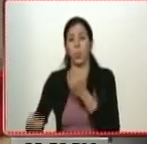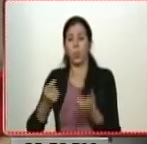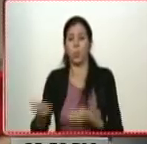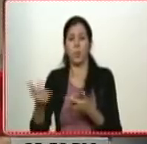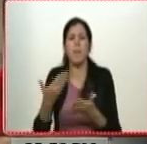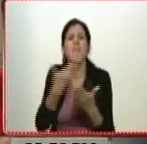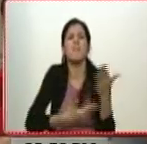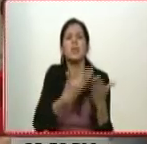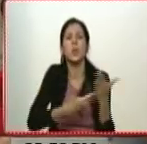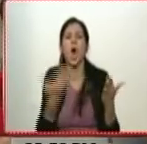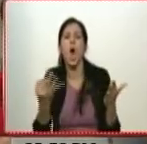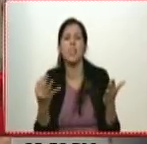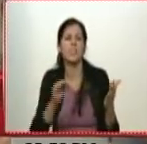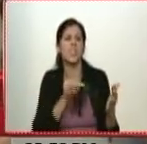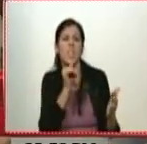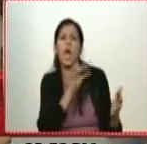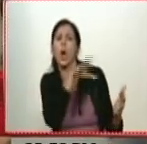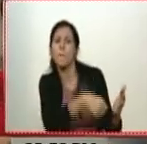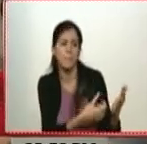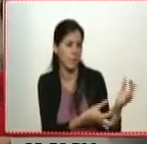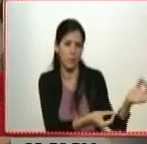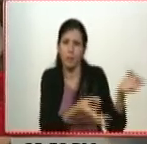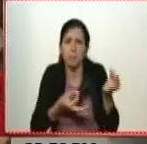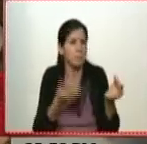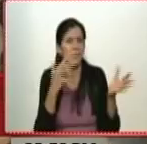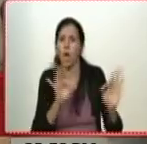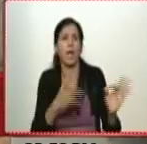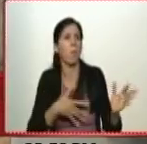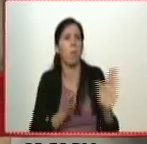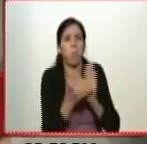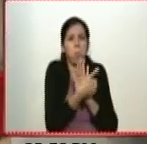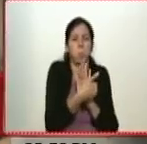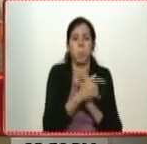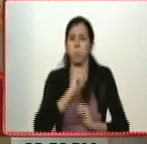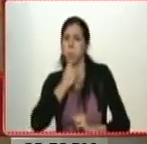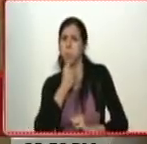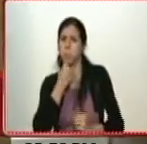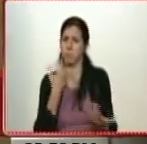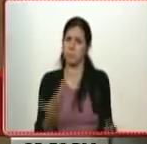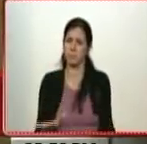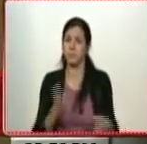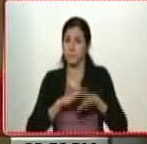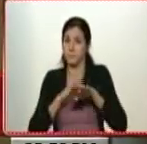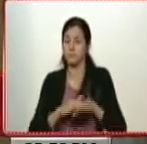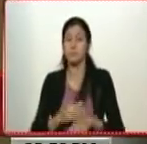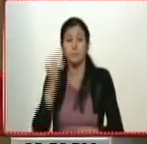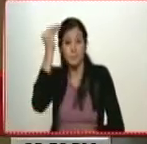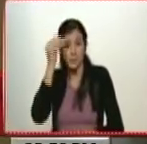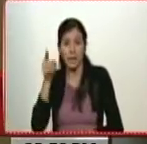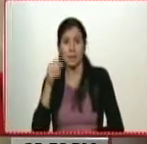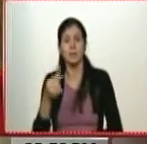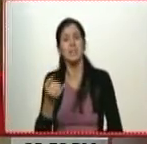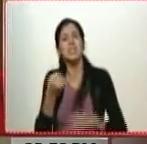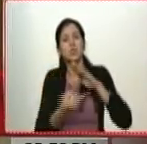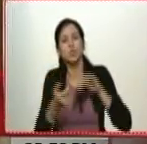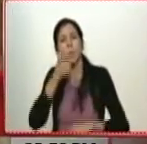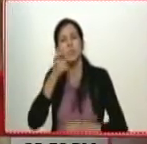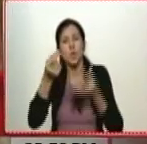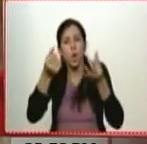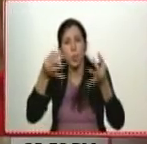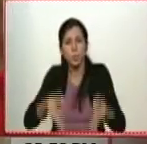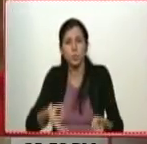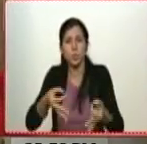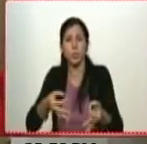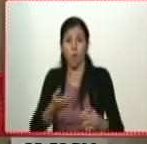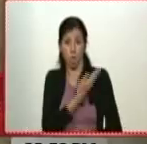facturas de origen, de la posesión y de la adquisición de los productos que son comercializados. A juicio de la Superintendencia de Precios Justos, los dueños de